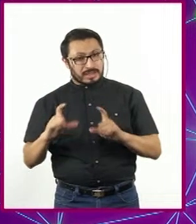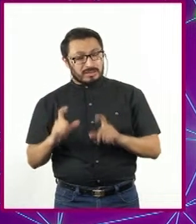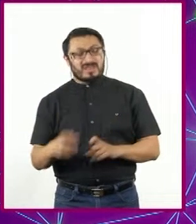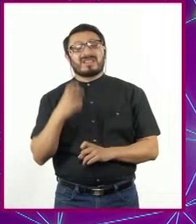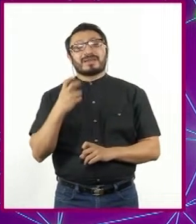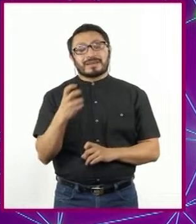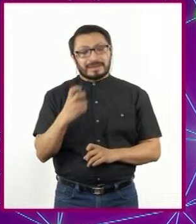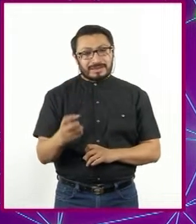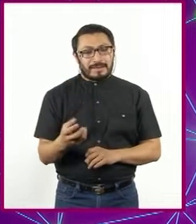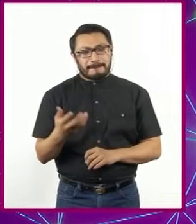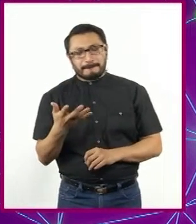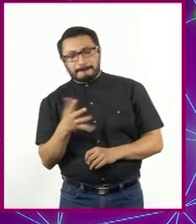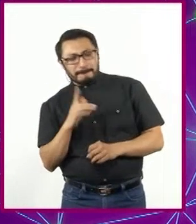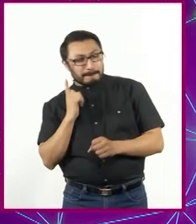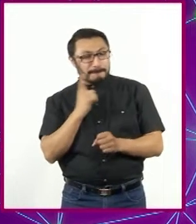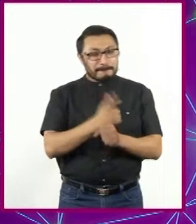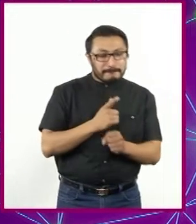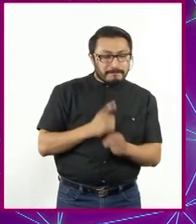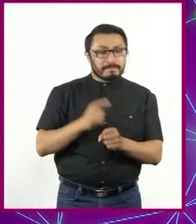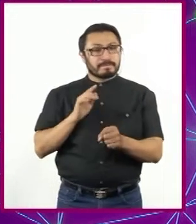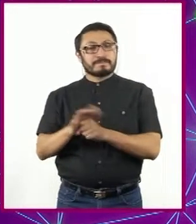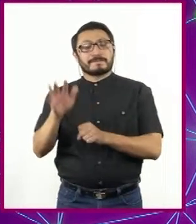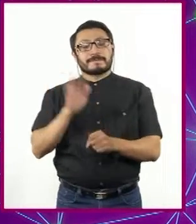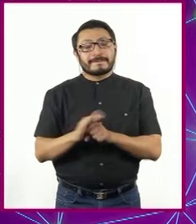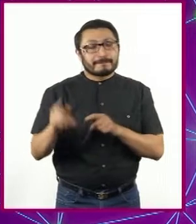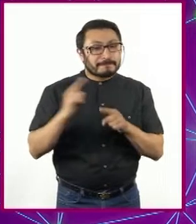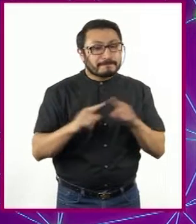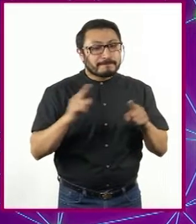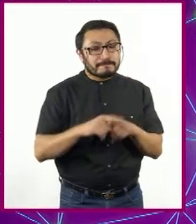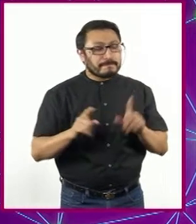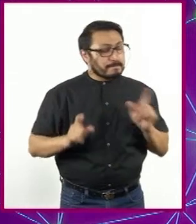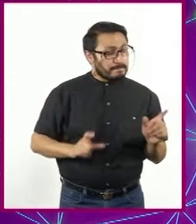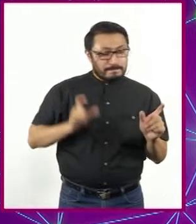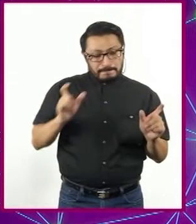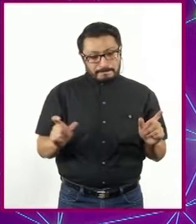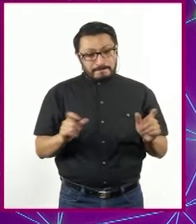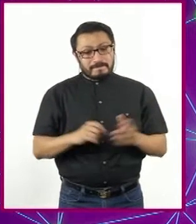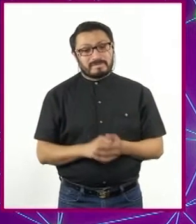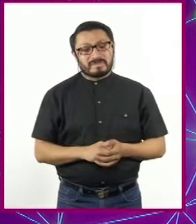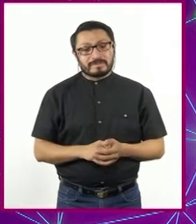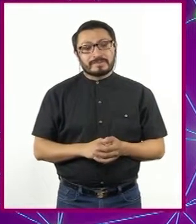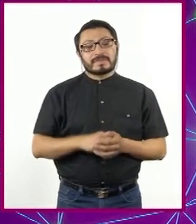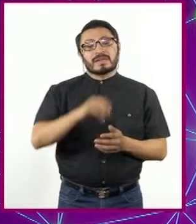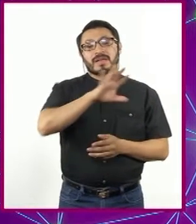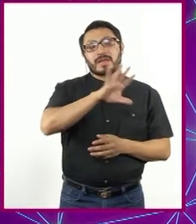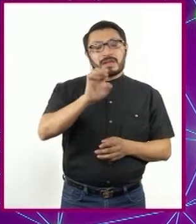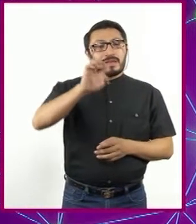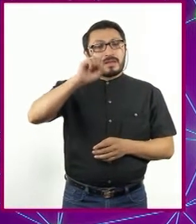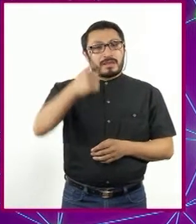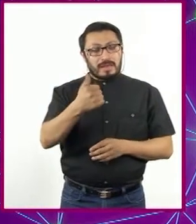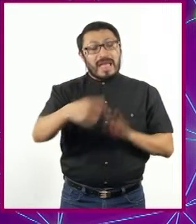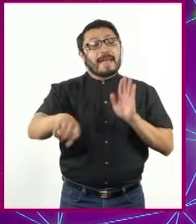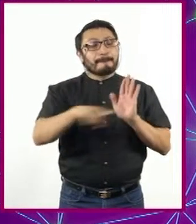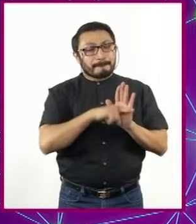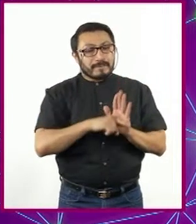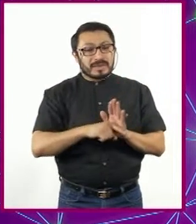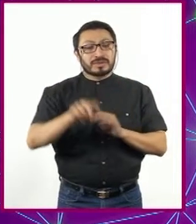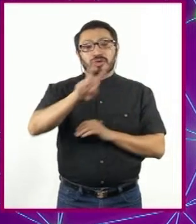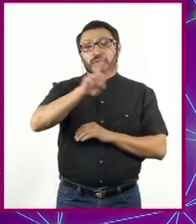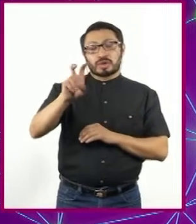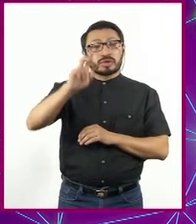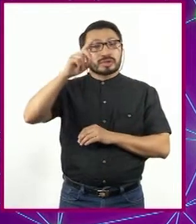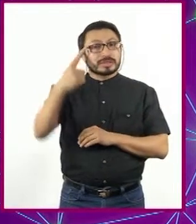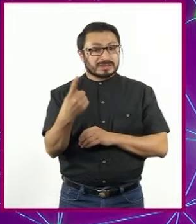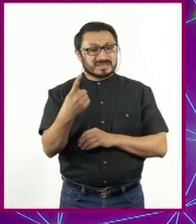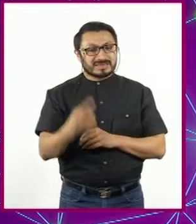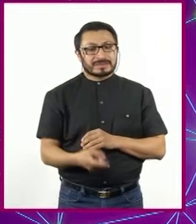ello, calculamos la diferencia entre los valores absolutos. 566 menos